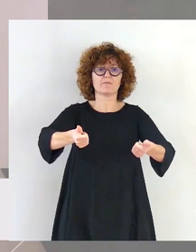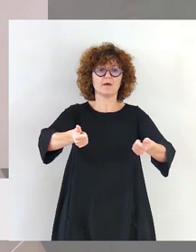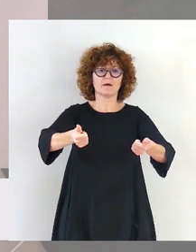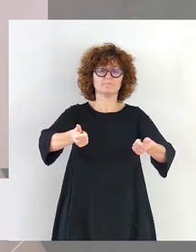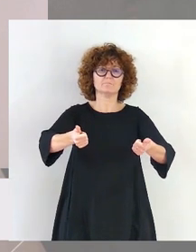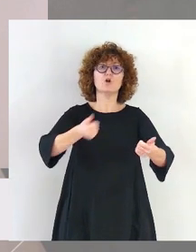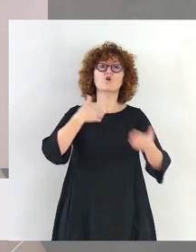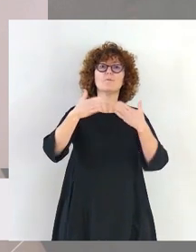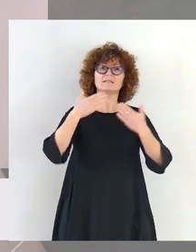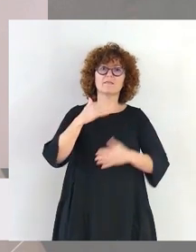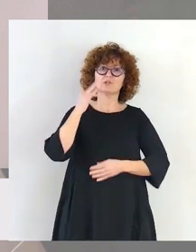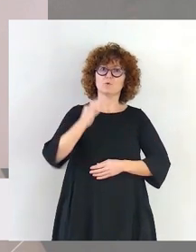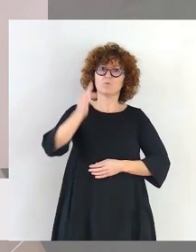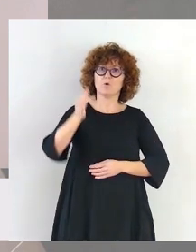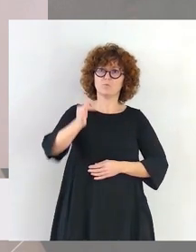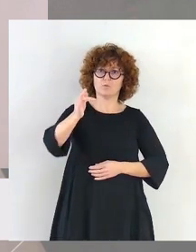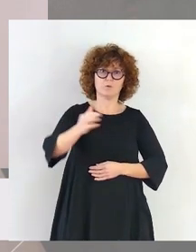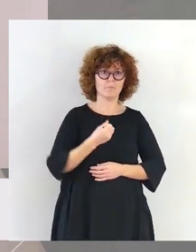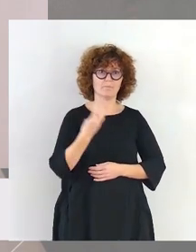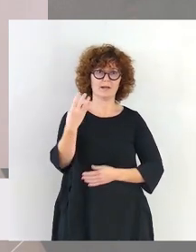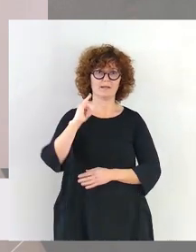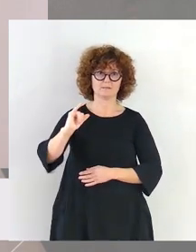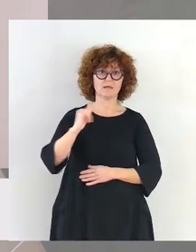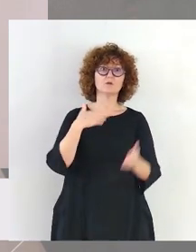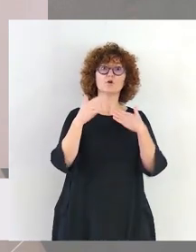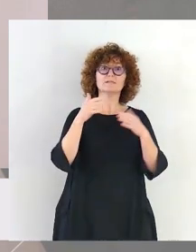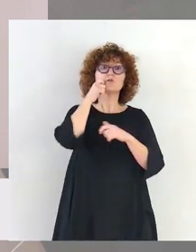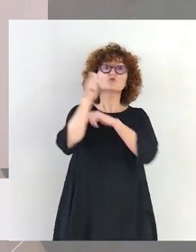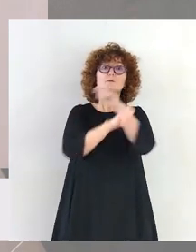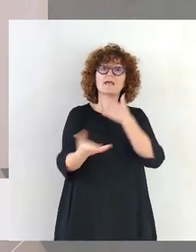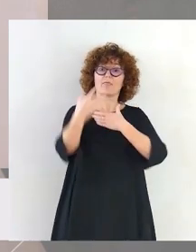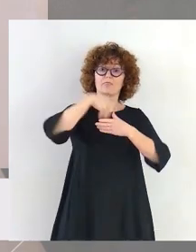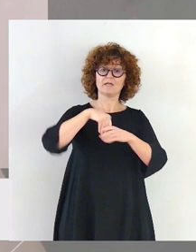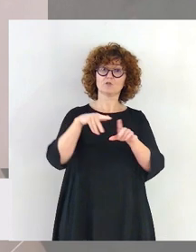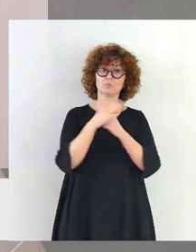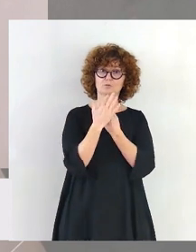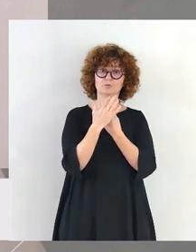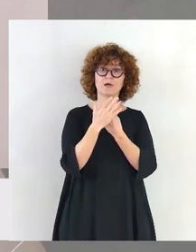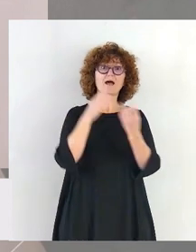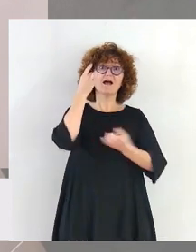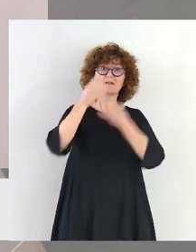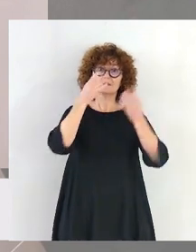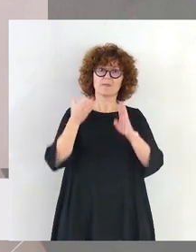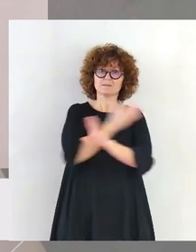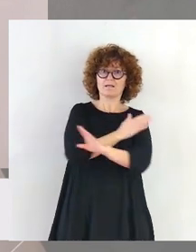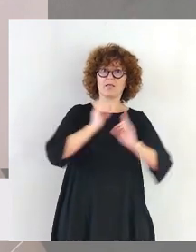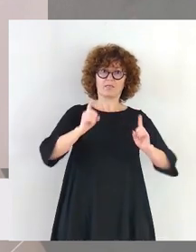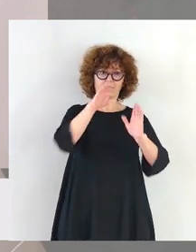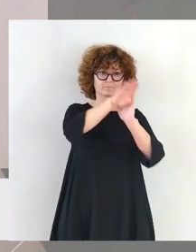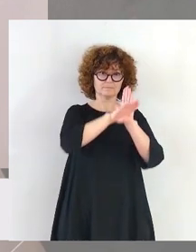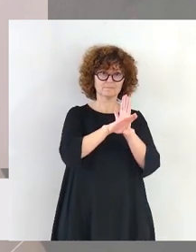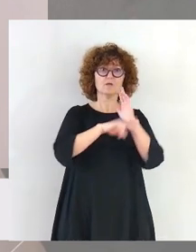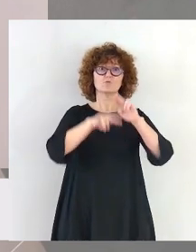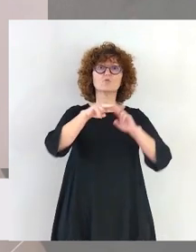de conversaciones humanitarias y lo hacemos lo hacemos dentro del marco de las actividades previstas por Cruz Roja